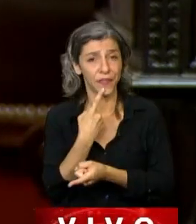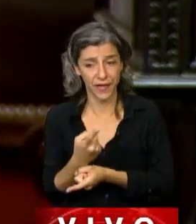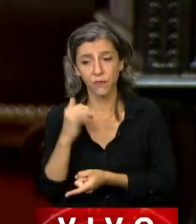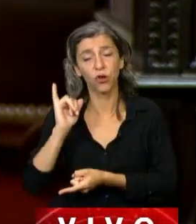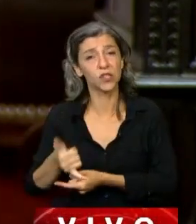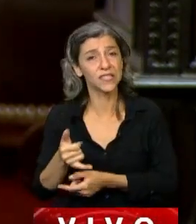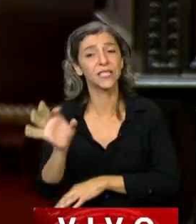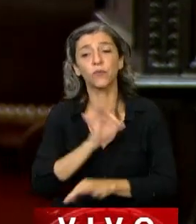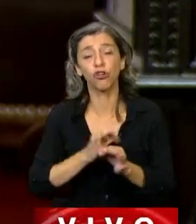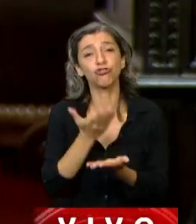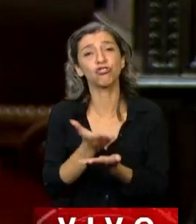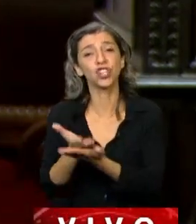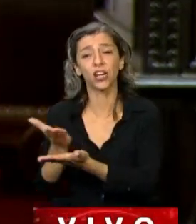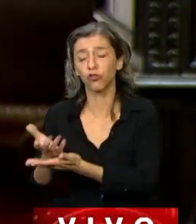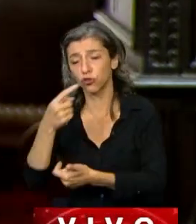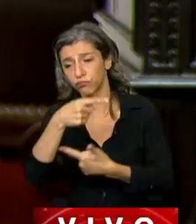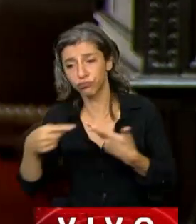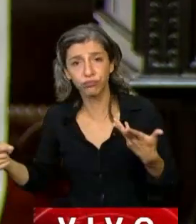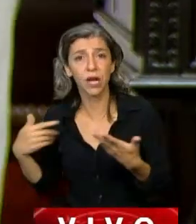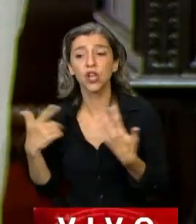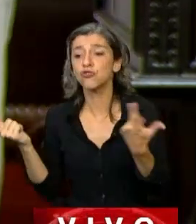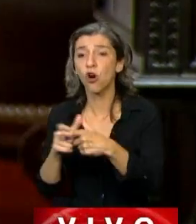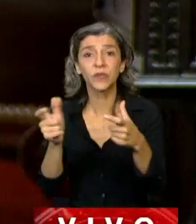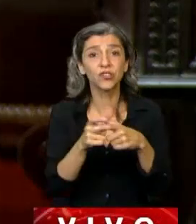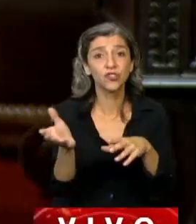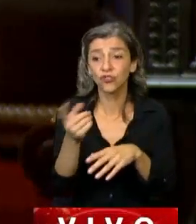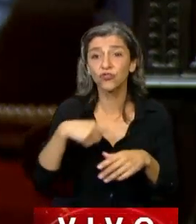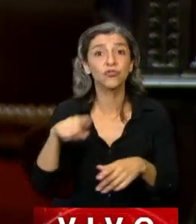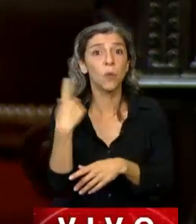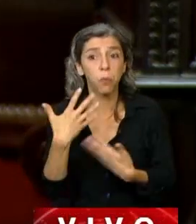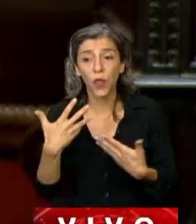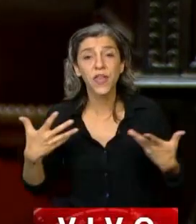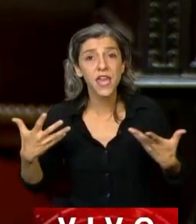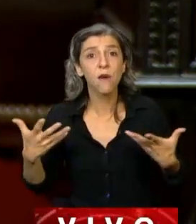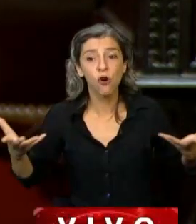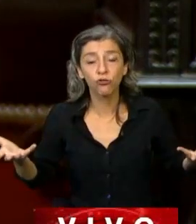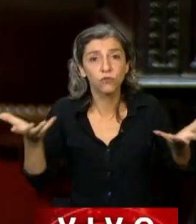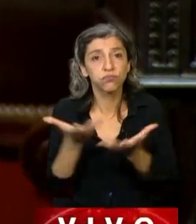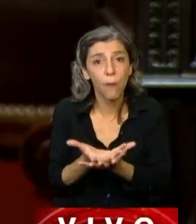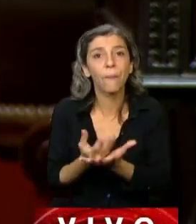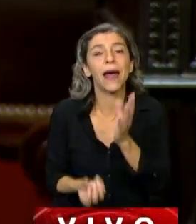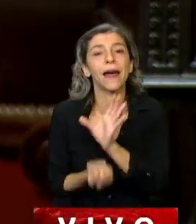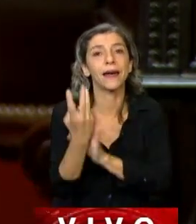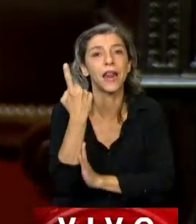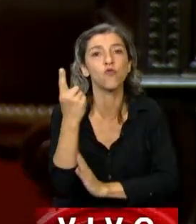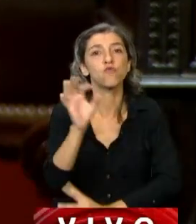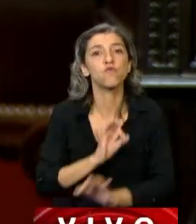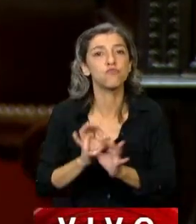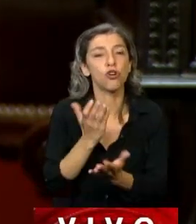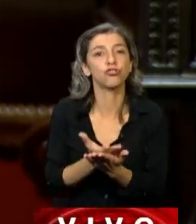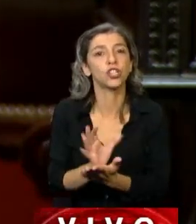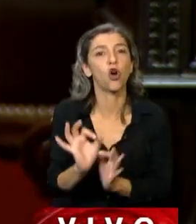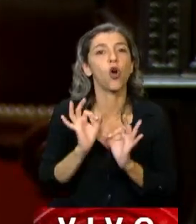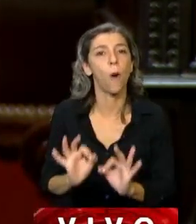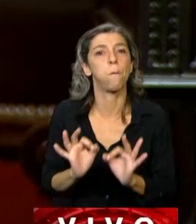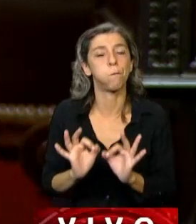de proyectos que habían en las comisiones que podríamos haber dado como resultado el tratamiento de un proyecto mucho más